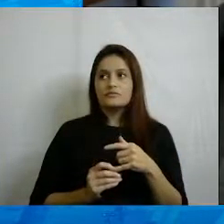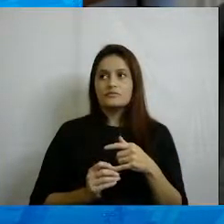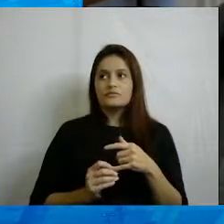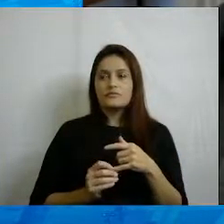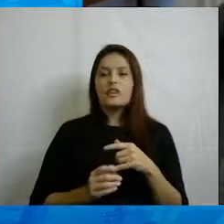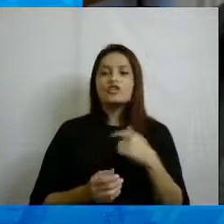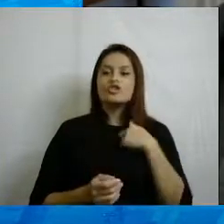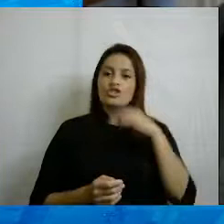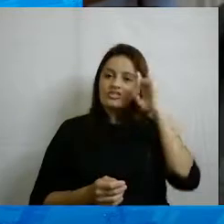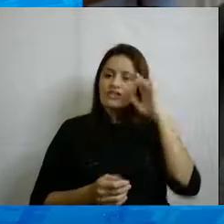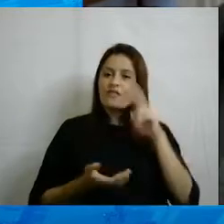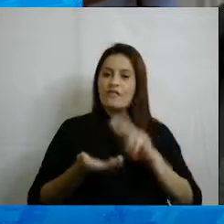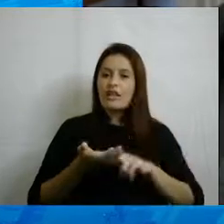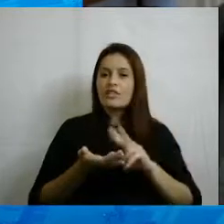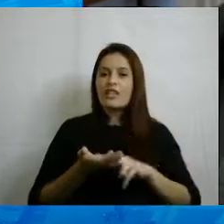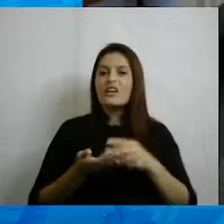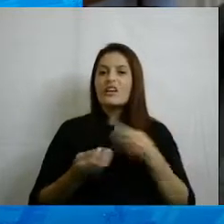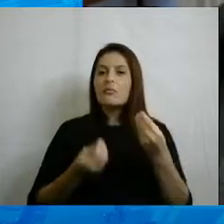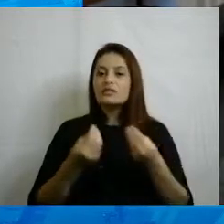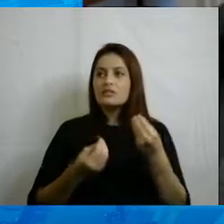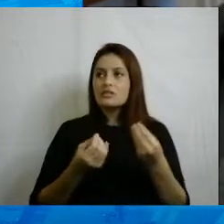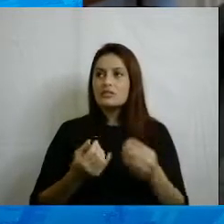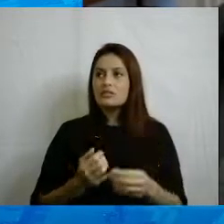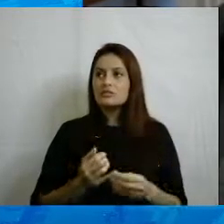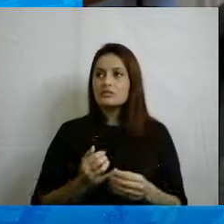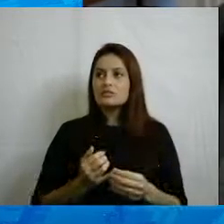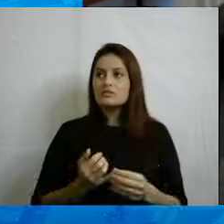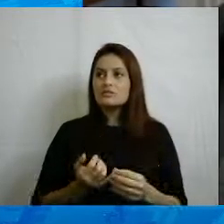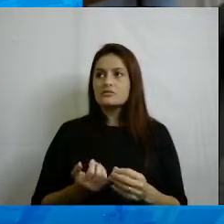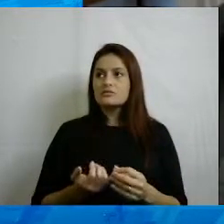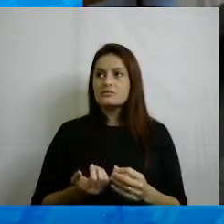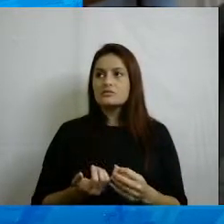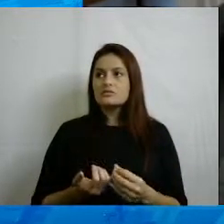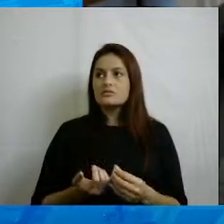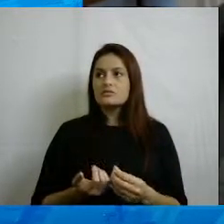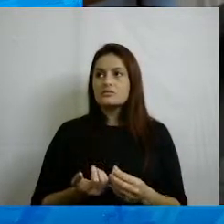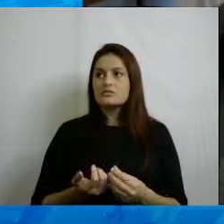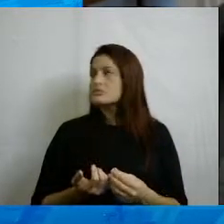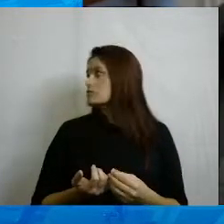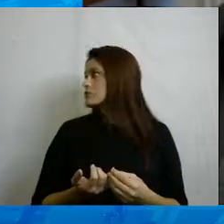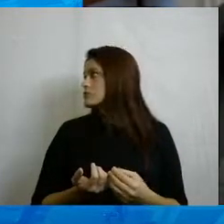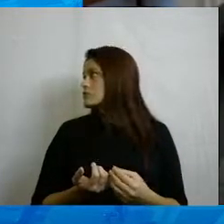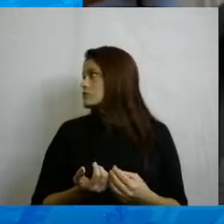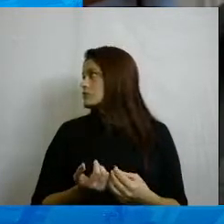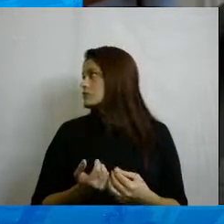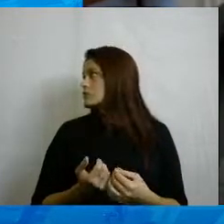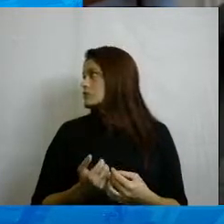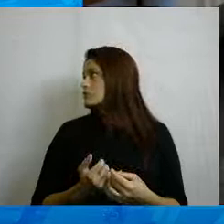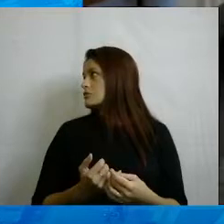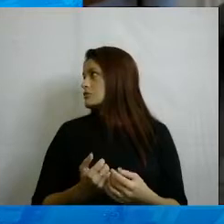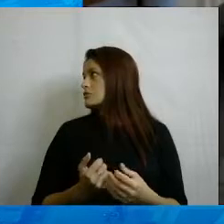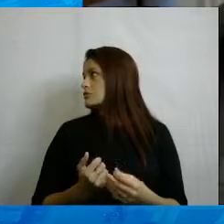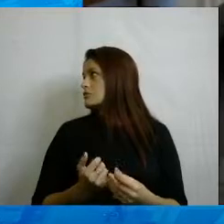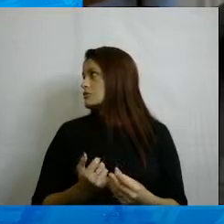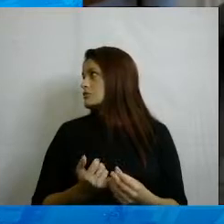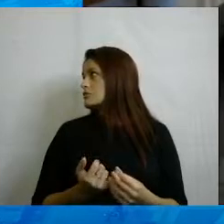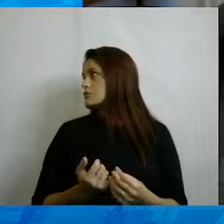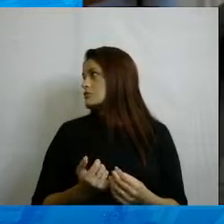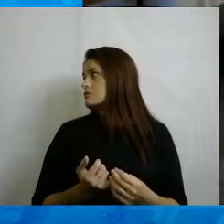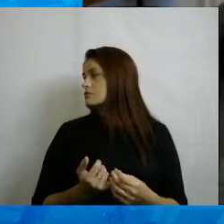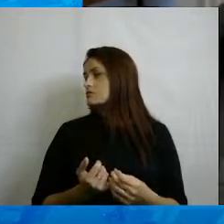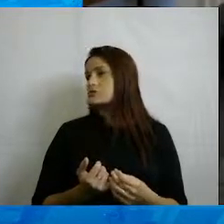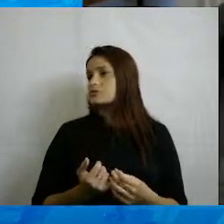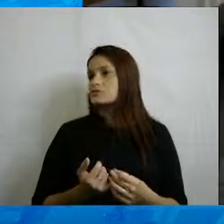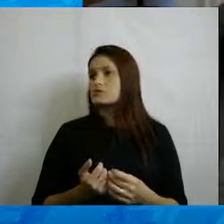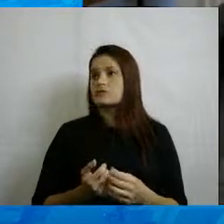que realmente pasa y donde las papas, por decirlo así, disculpando la expresión, lo que realmente es donde las papas queman. Y hay muchas cosas que para